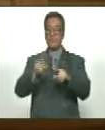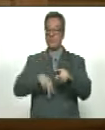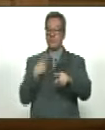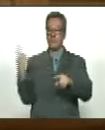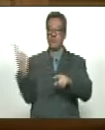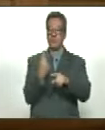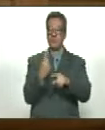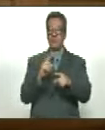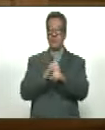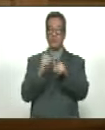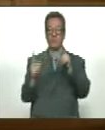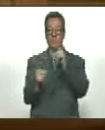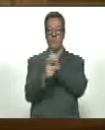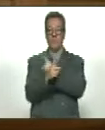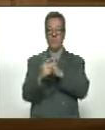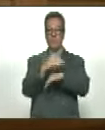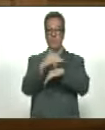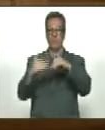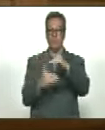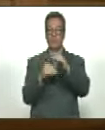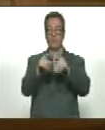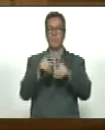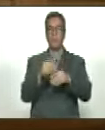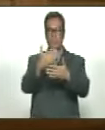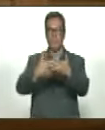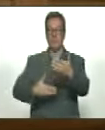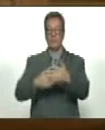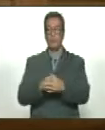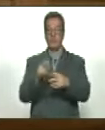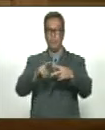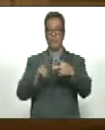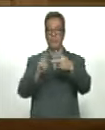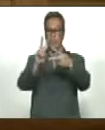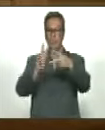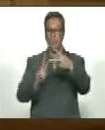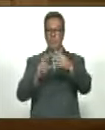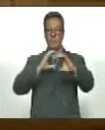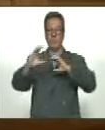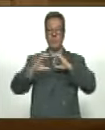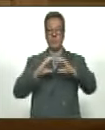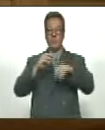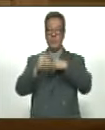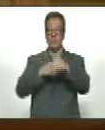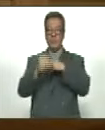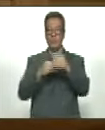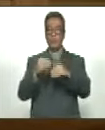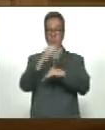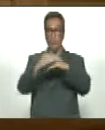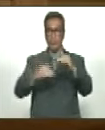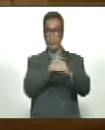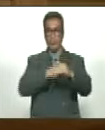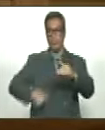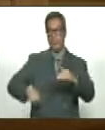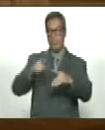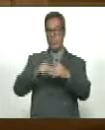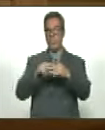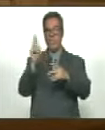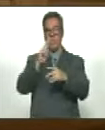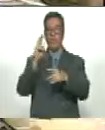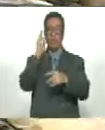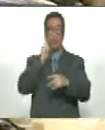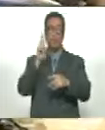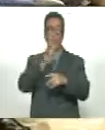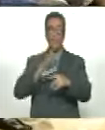ausentarse e incorporar a sus suplentes indicados en lista anexa. Segundo, comunicación suscrita por la vicepresidenta ejecutiva de la